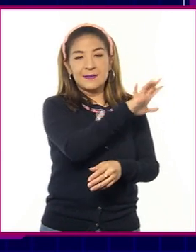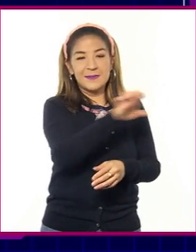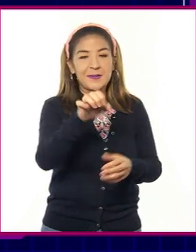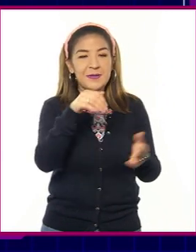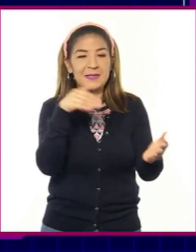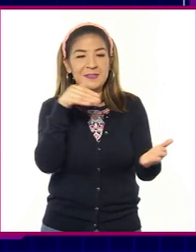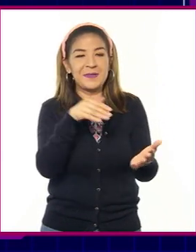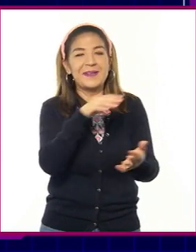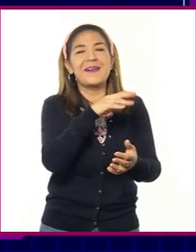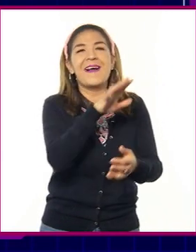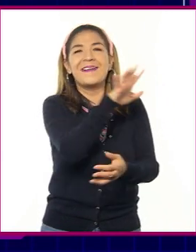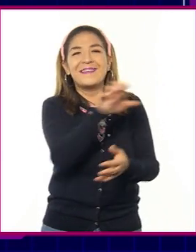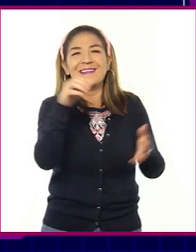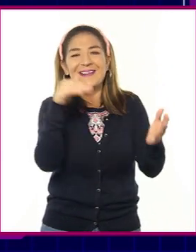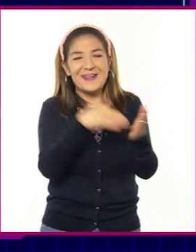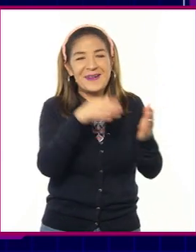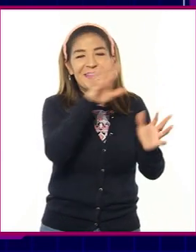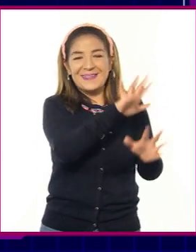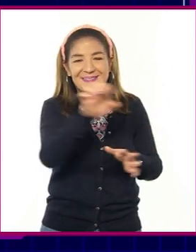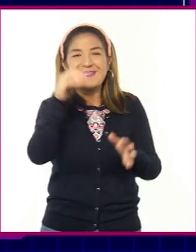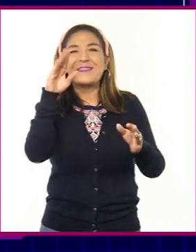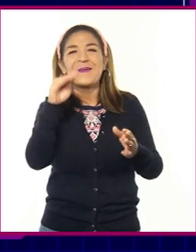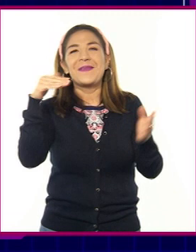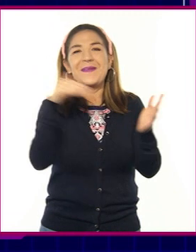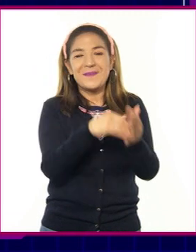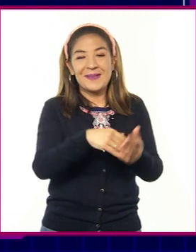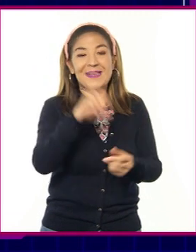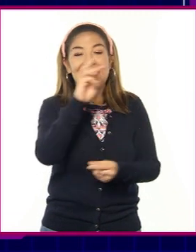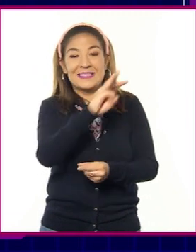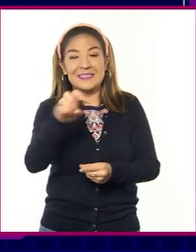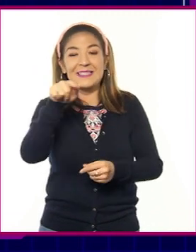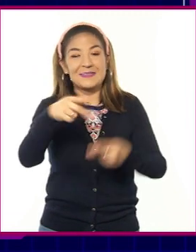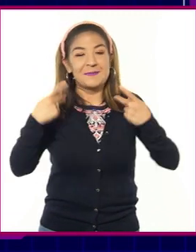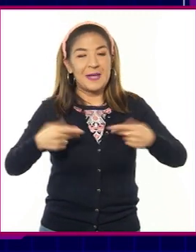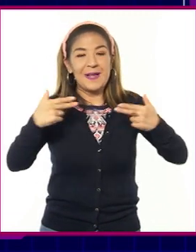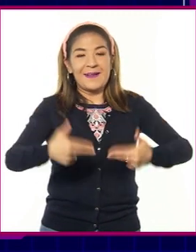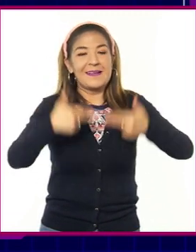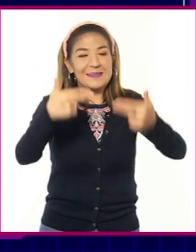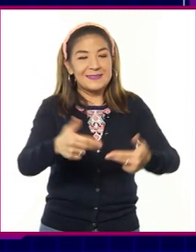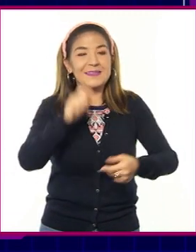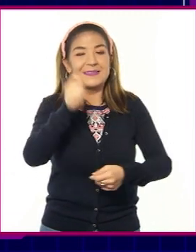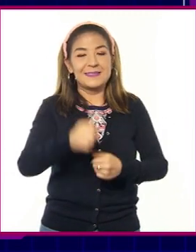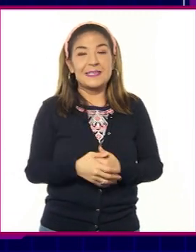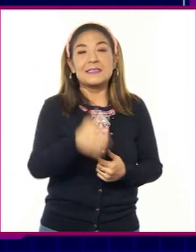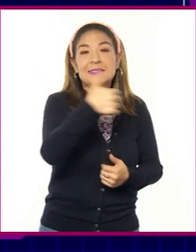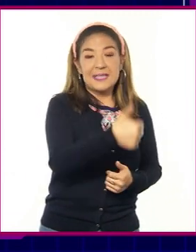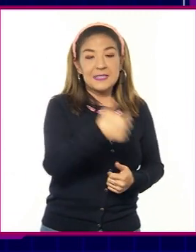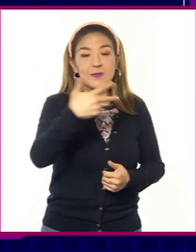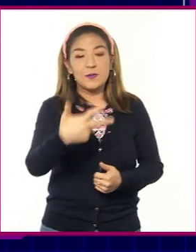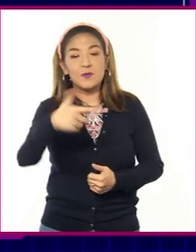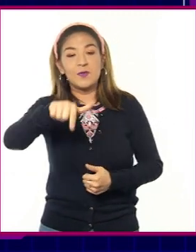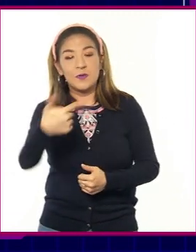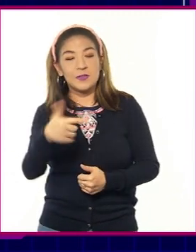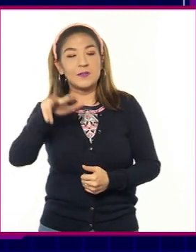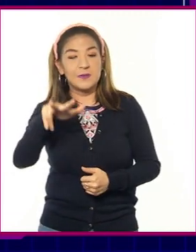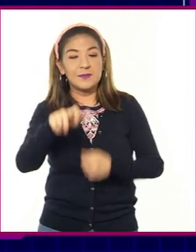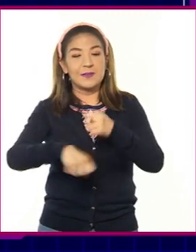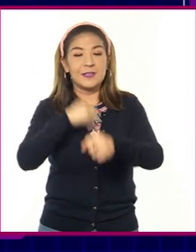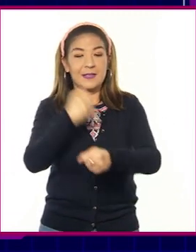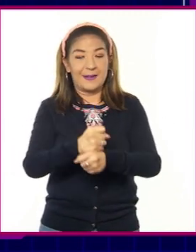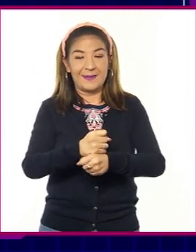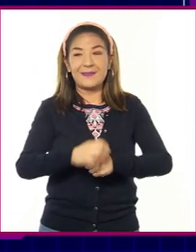590.300 pesos en proporciones inversas a las edades de sus 4 hijos, que son de 6, 8, 12 y 18